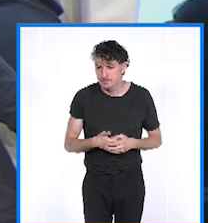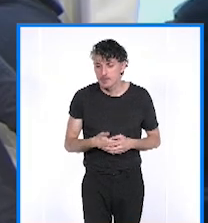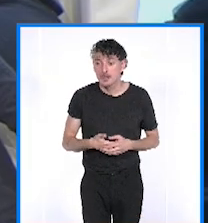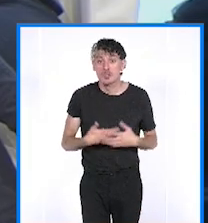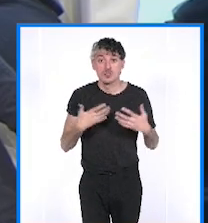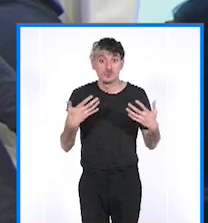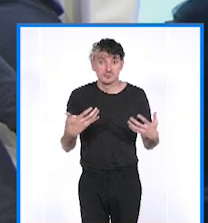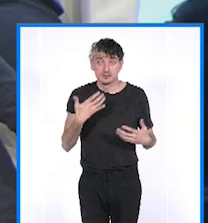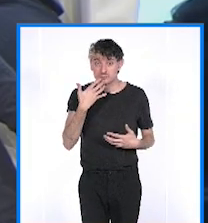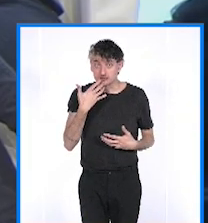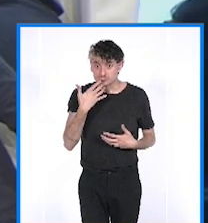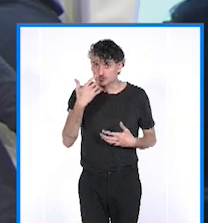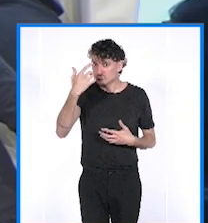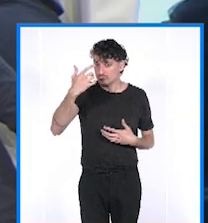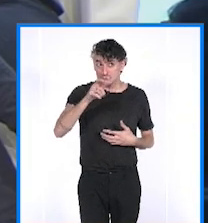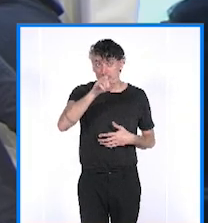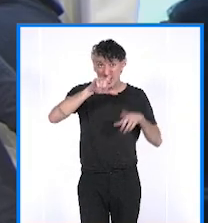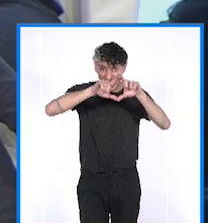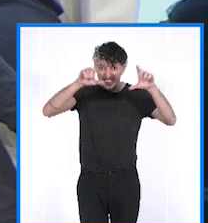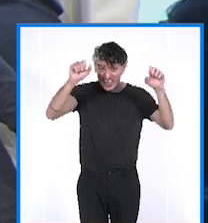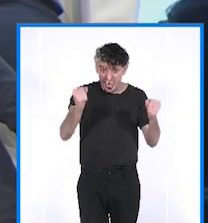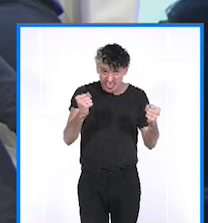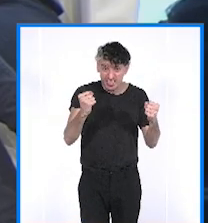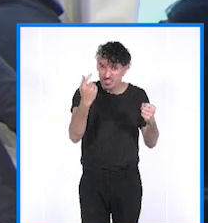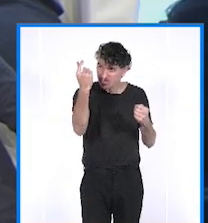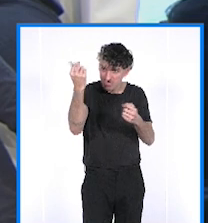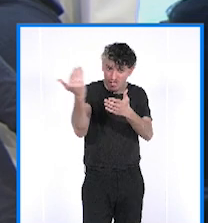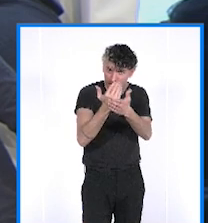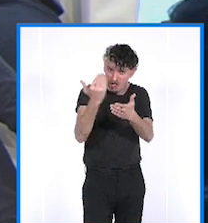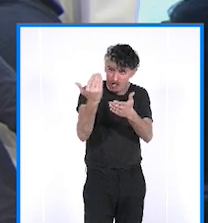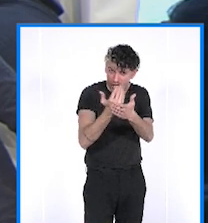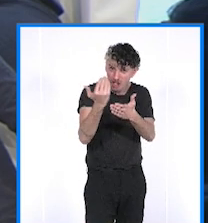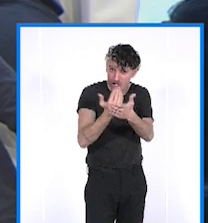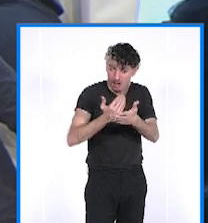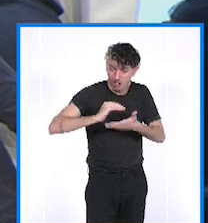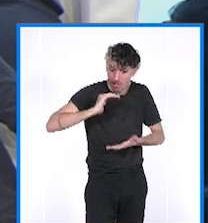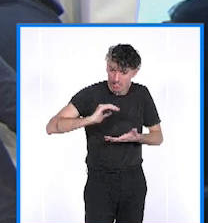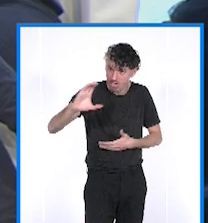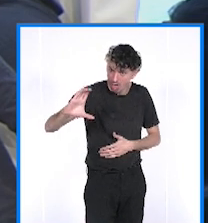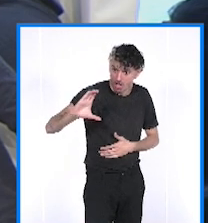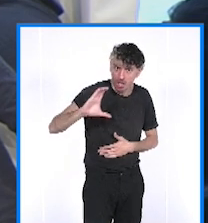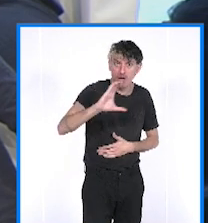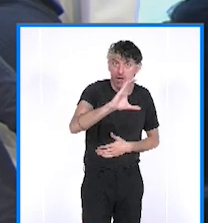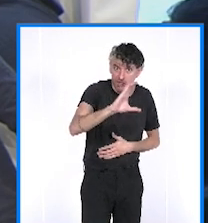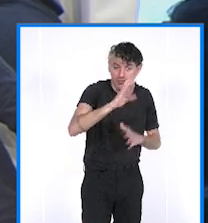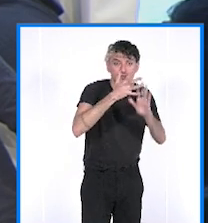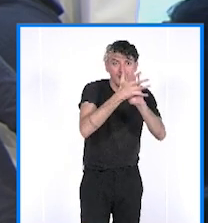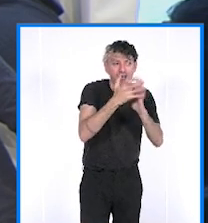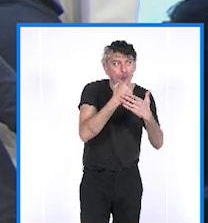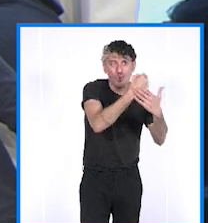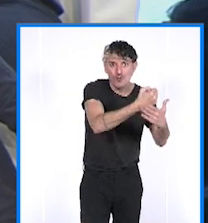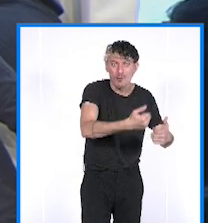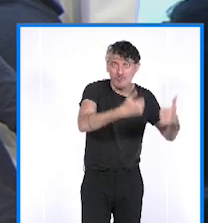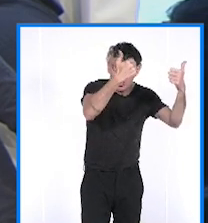mayores capacidades de ingresos que tiene la entidad se aumenta bastante el apoyo o sea se pasa a ese 81